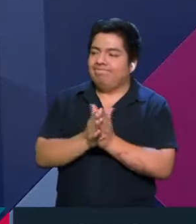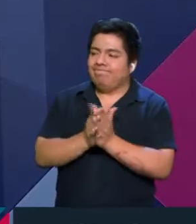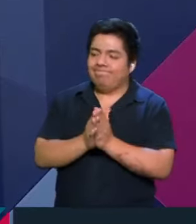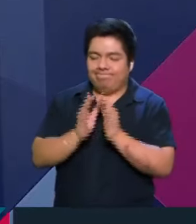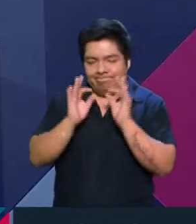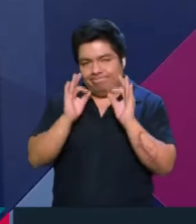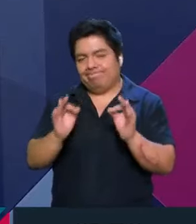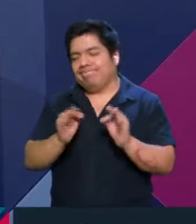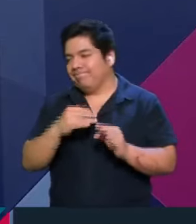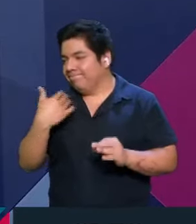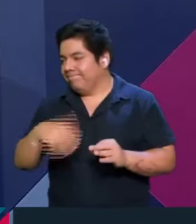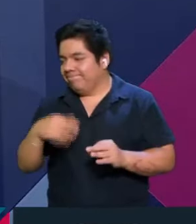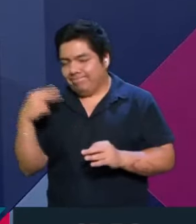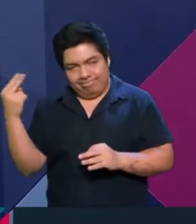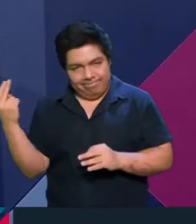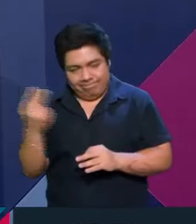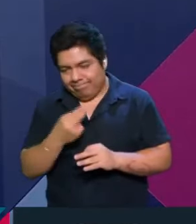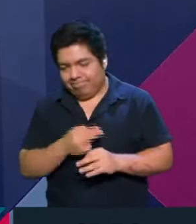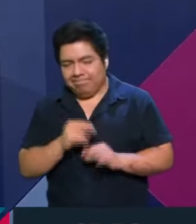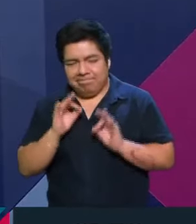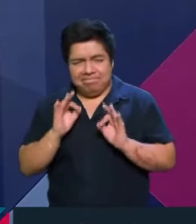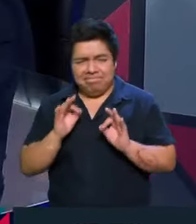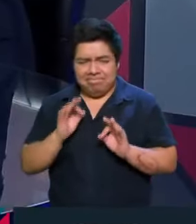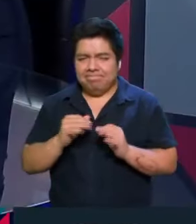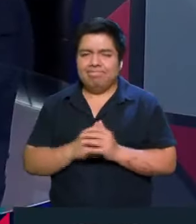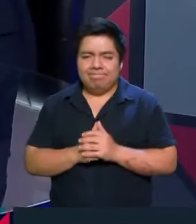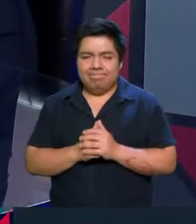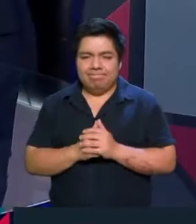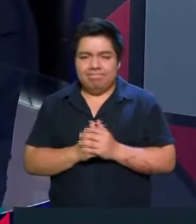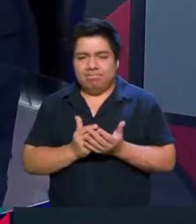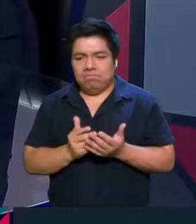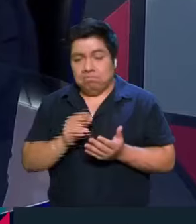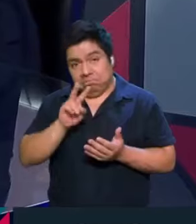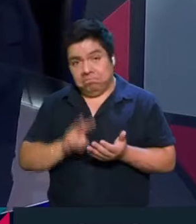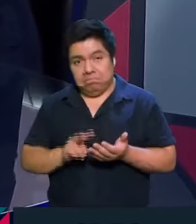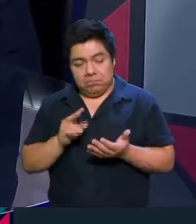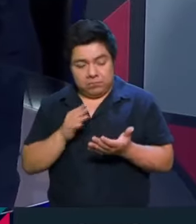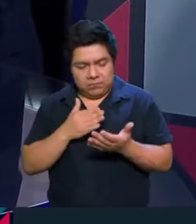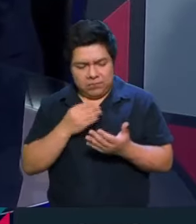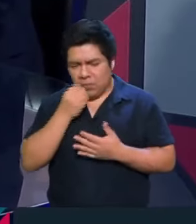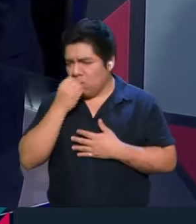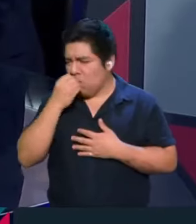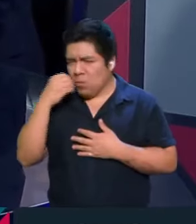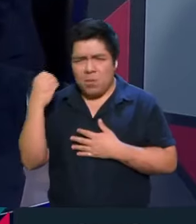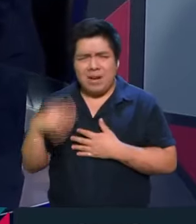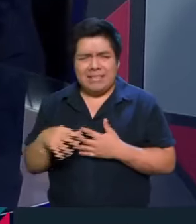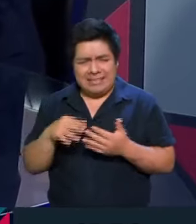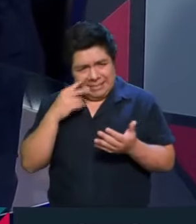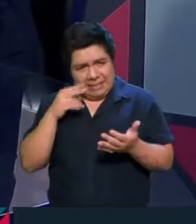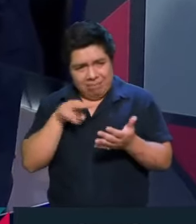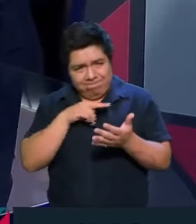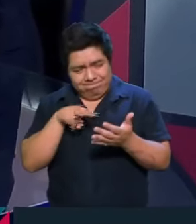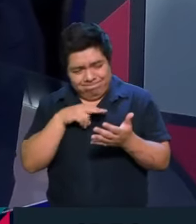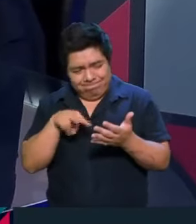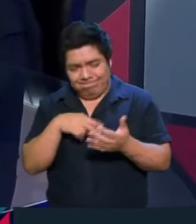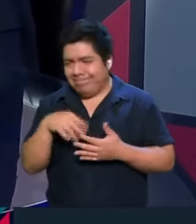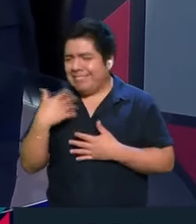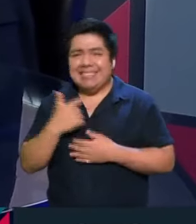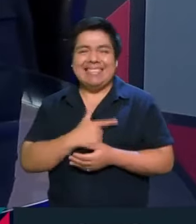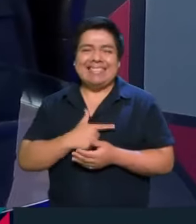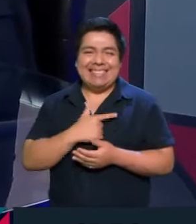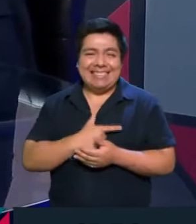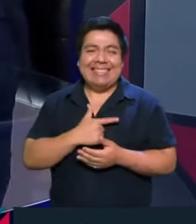es un libro de colección, mi querido Braulio. De realmente colección, y es prácticamente, es verdaderamente una chulada. Yo estoy clavadísimo acá, sí, viéndolo. Sí. Porque, y de hecho